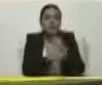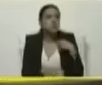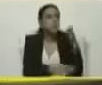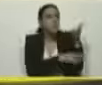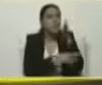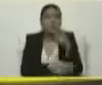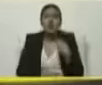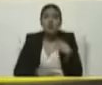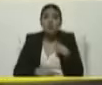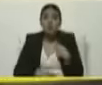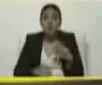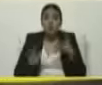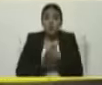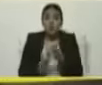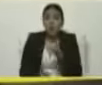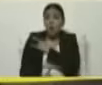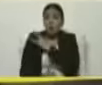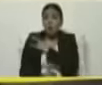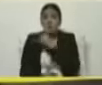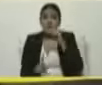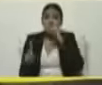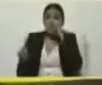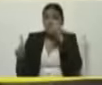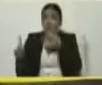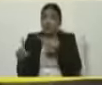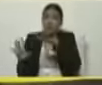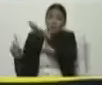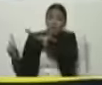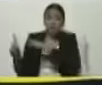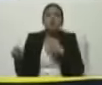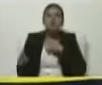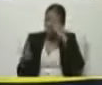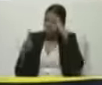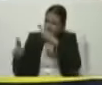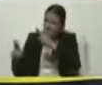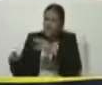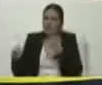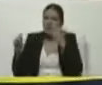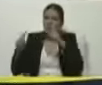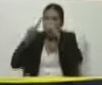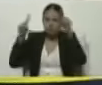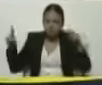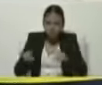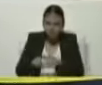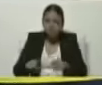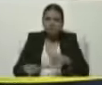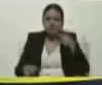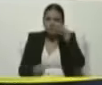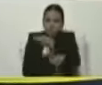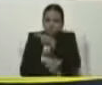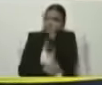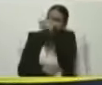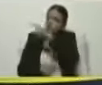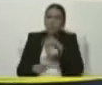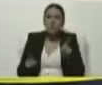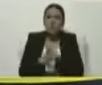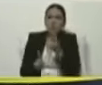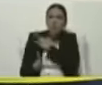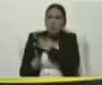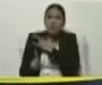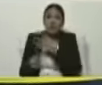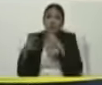en Harvard, Prosperity. Respeto a los que se hayan formado en Harvard, en Yale, en Cambridge. Los